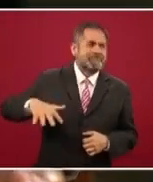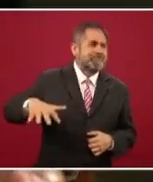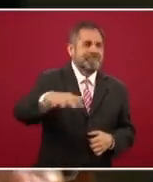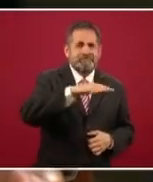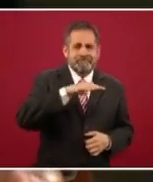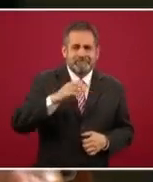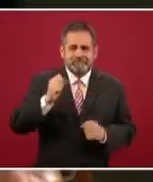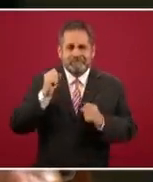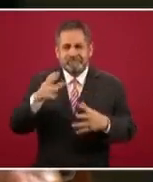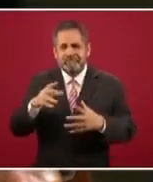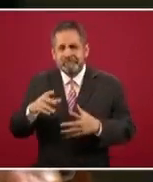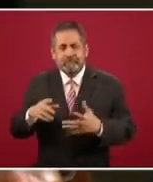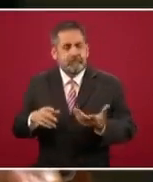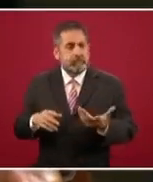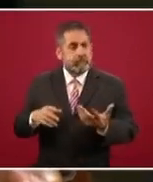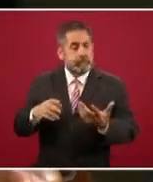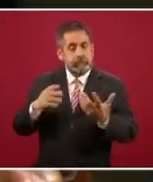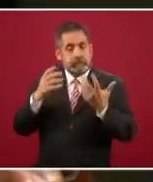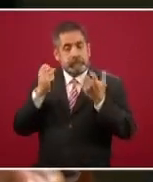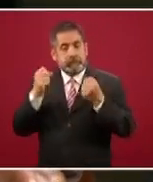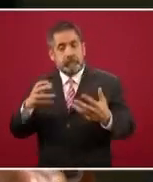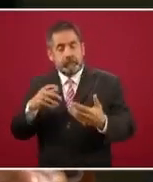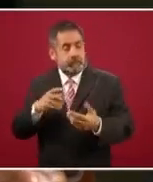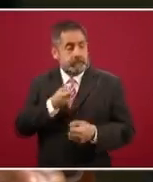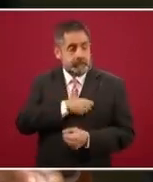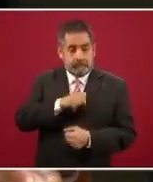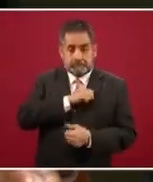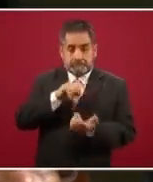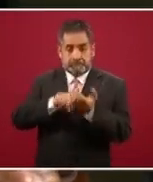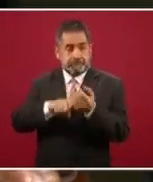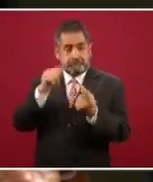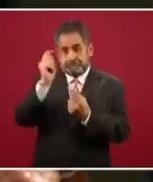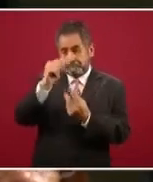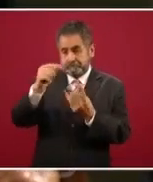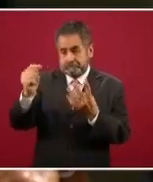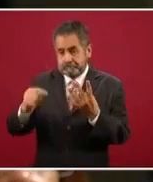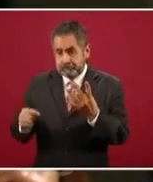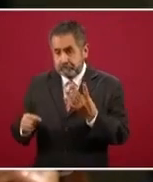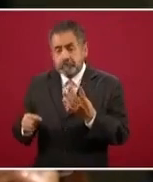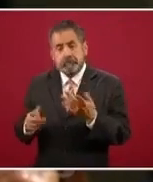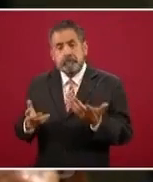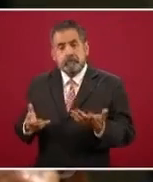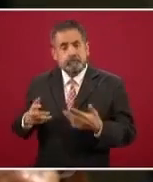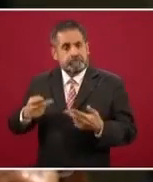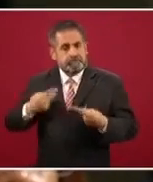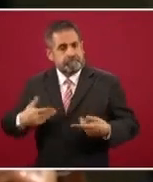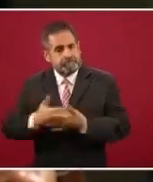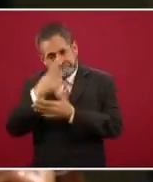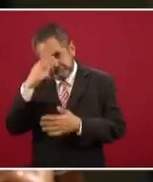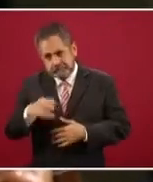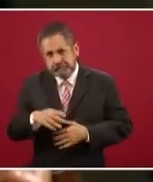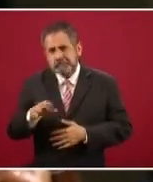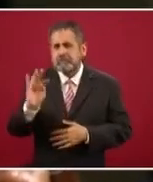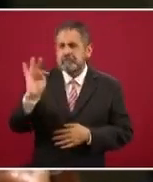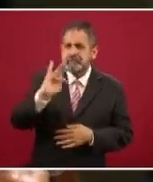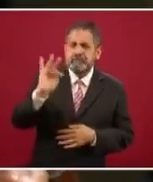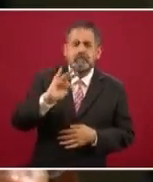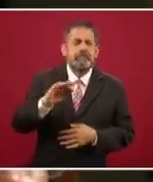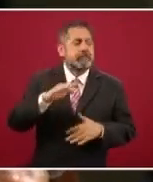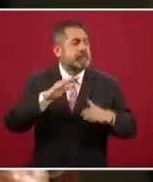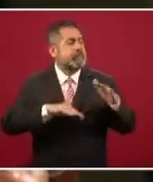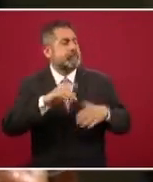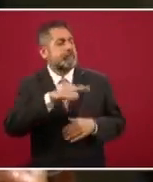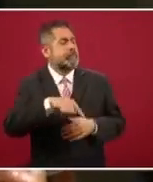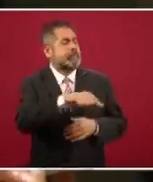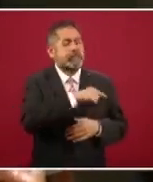formidable, fantástico, insondable casi de la salud de los seres humanos y en este caso de los mexicanos. Se alude con frecuencia,